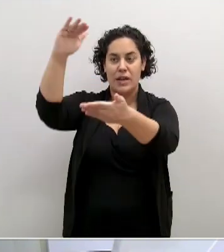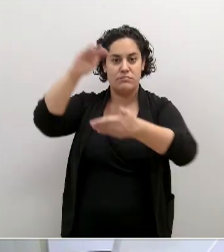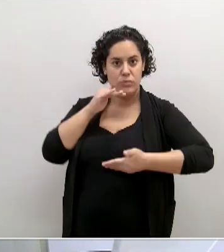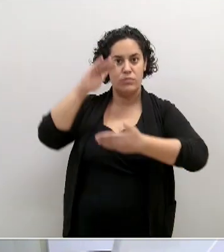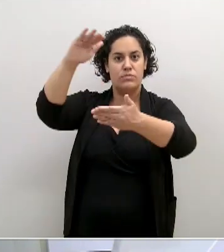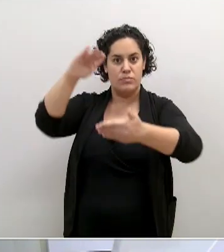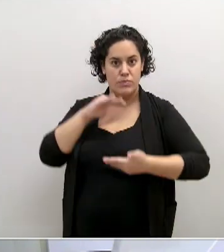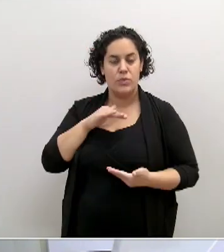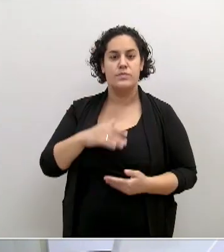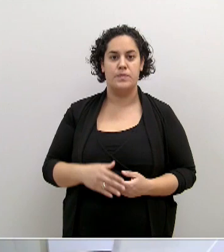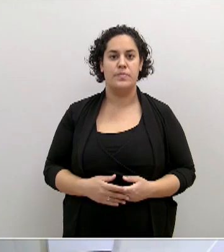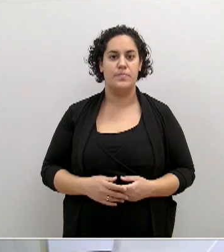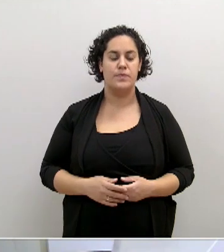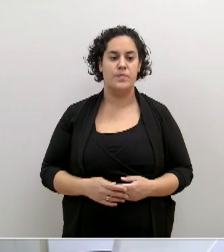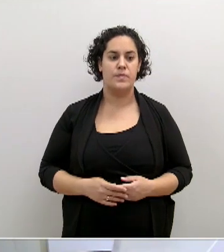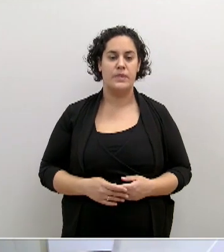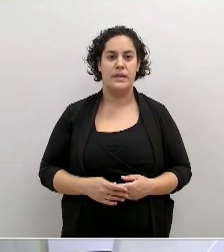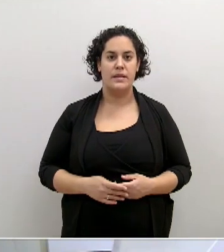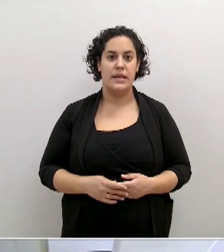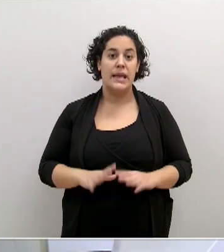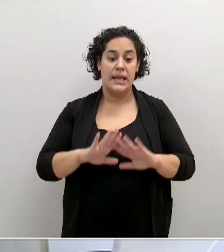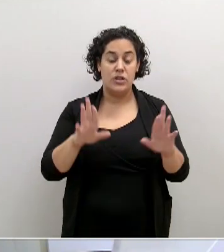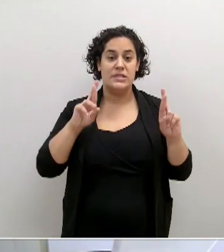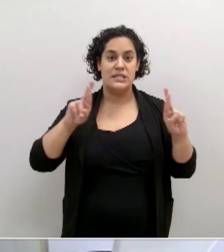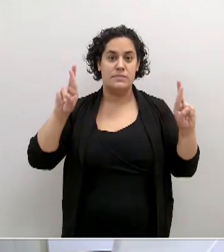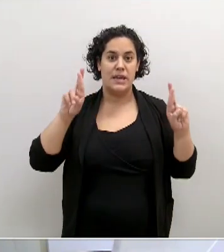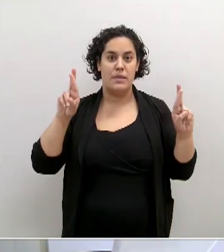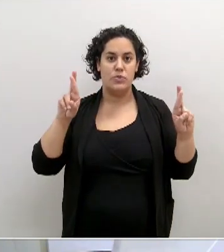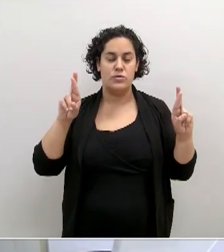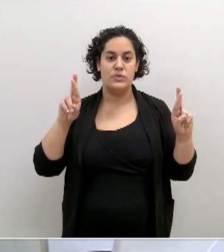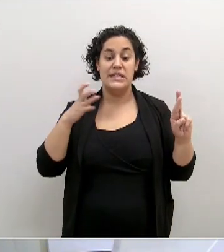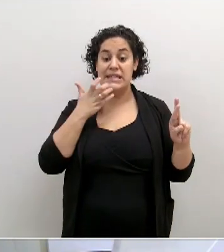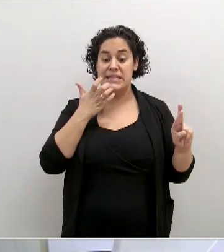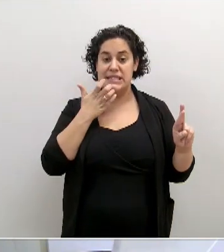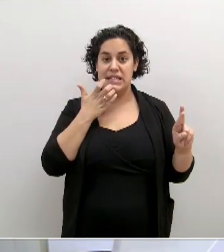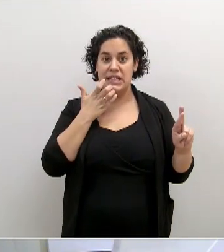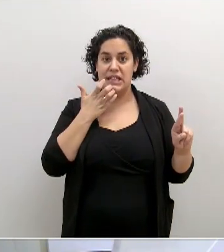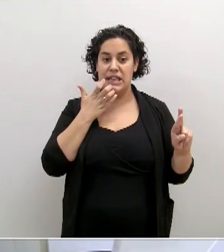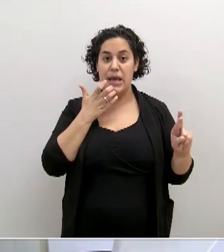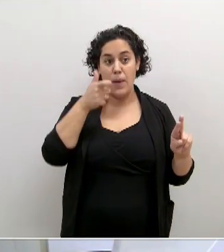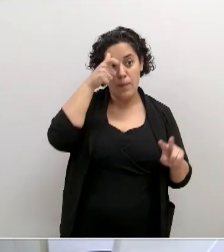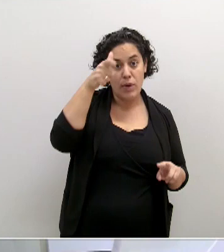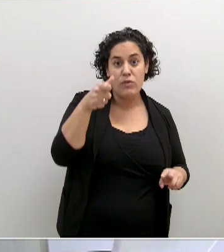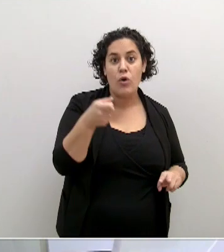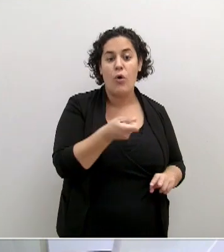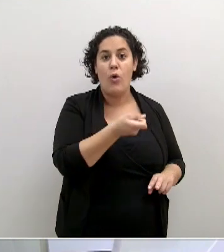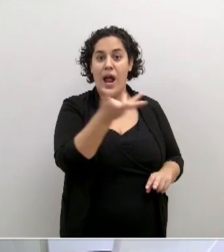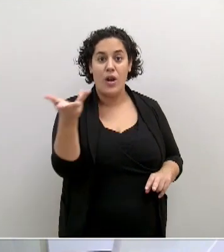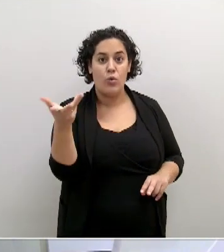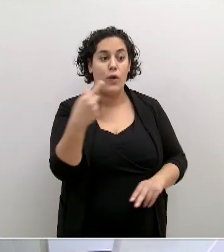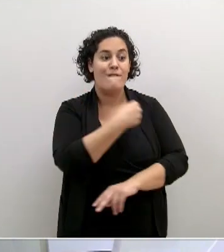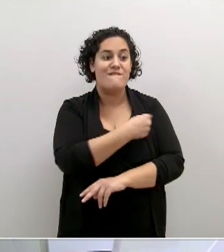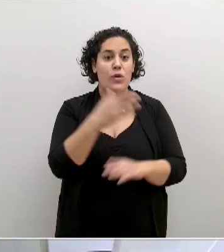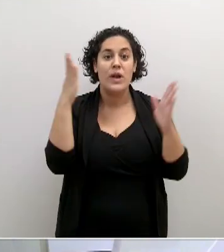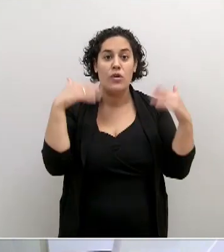de vacuna previstas, de forma que esperamos que si hay algún sitio donde en un momento determinado no hay vacuna, se